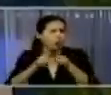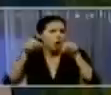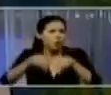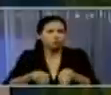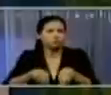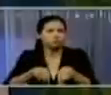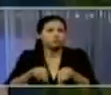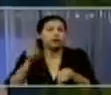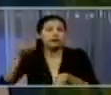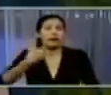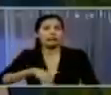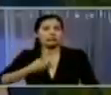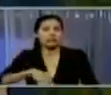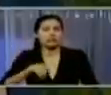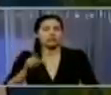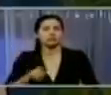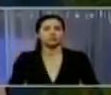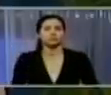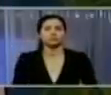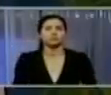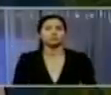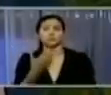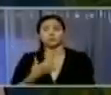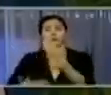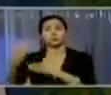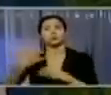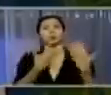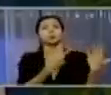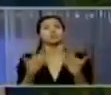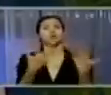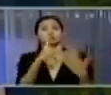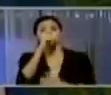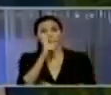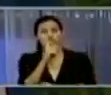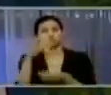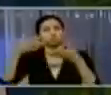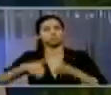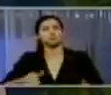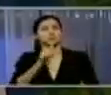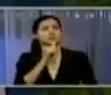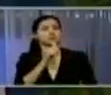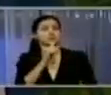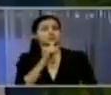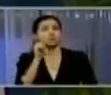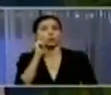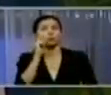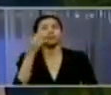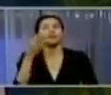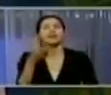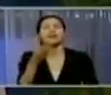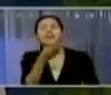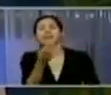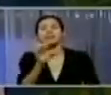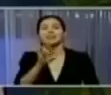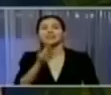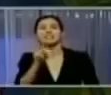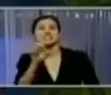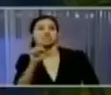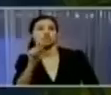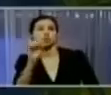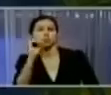en Argentina, hace 88 años, nació Ernesto Guevara Lynch, el